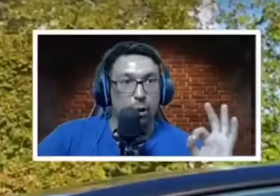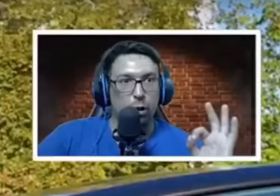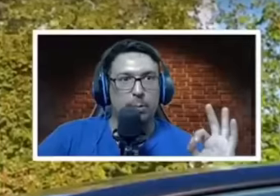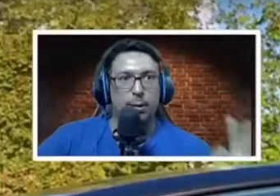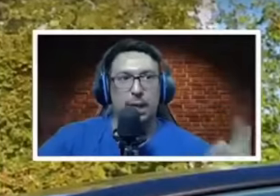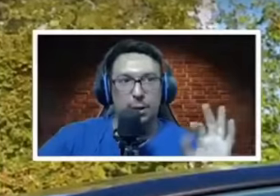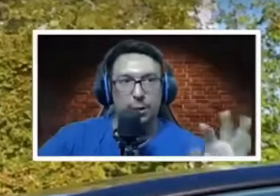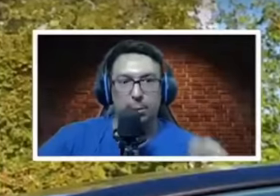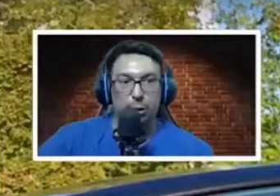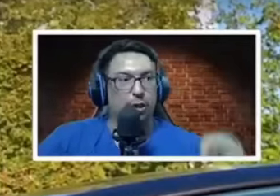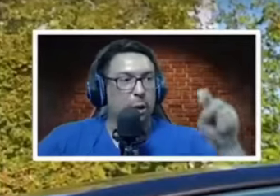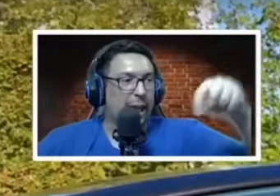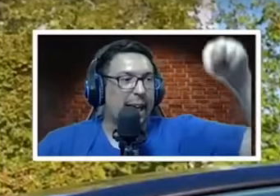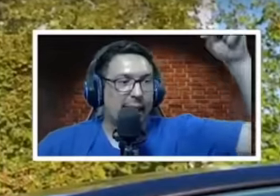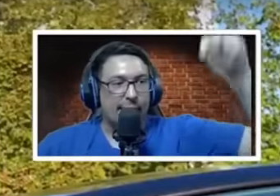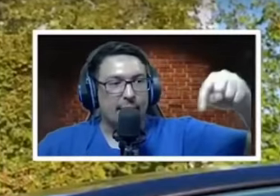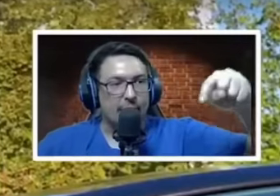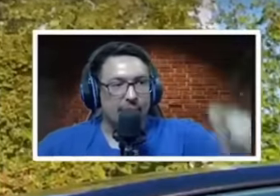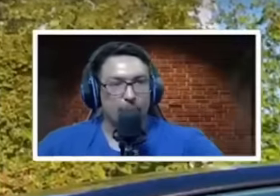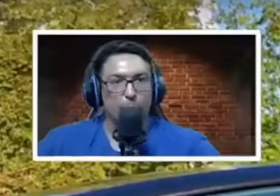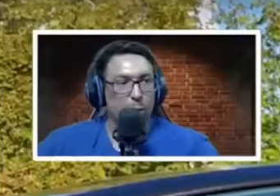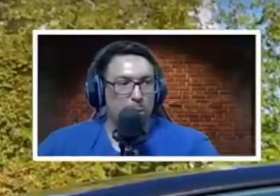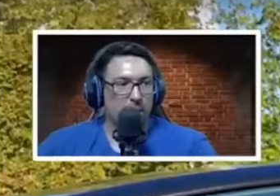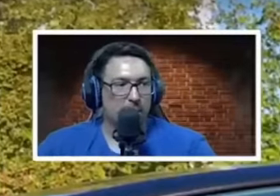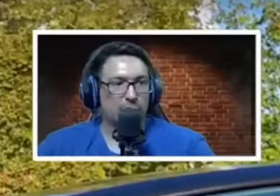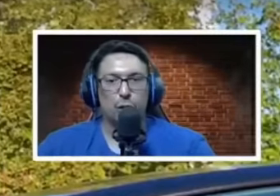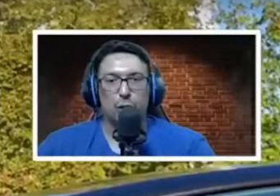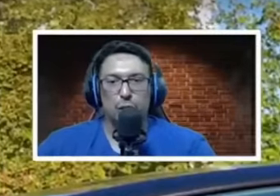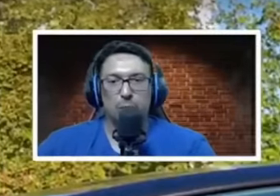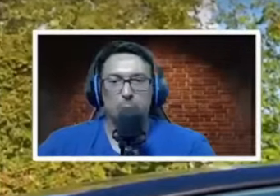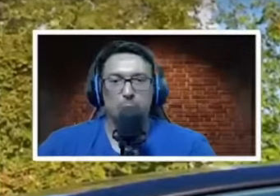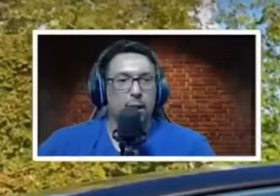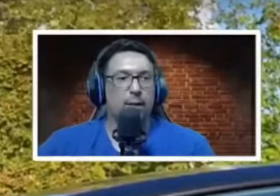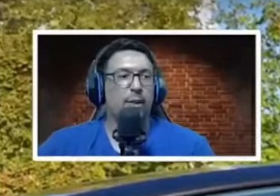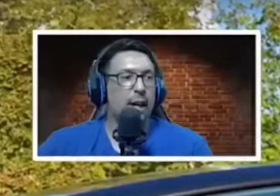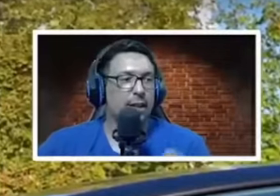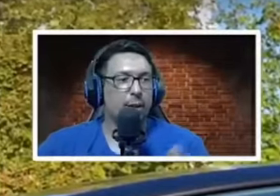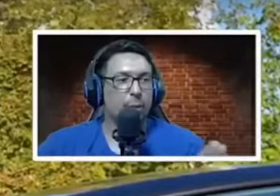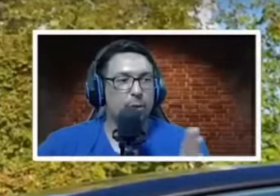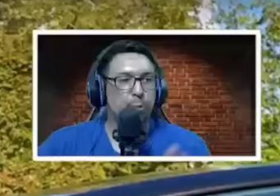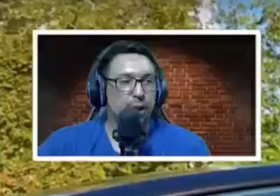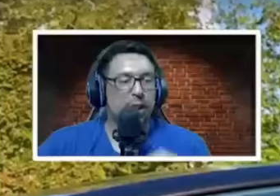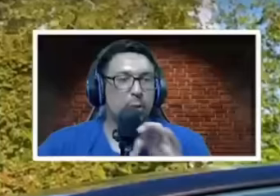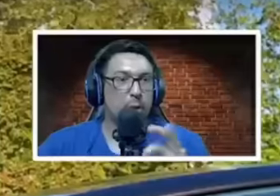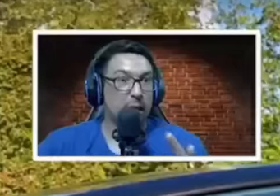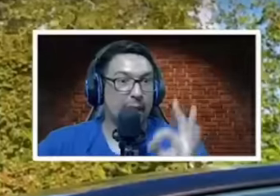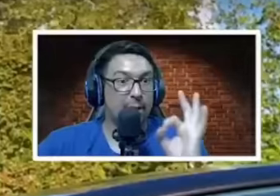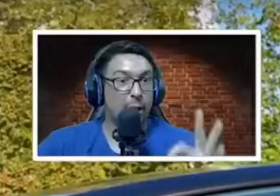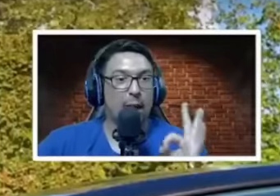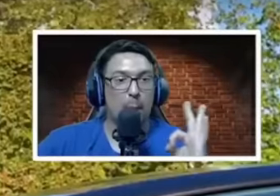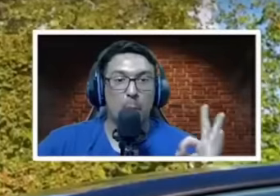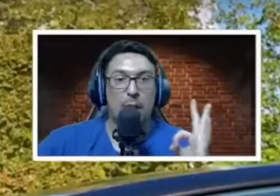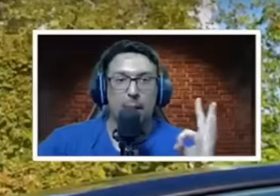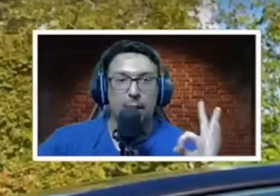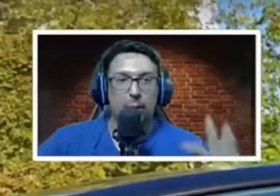El video completo de Rutan Motors se lo voy a dejar acá en la descripción. Como pueden ver, son 12 minutos. Les fui adelantando lo más importante, pero el video